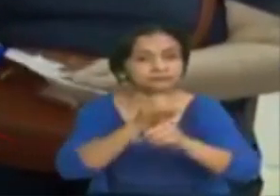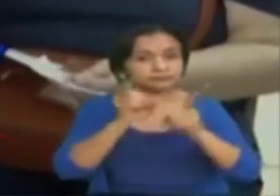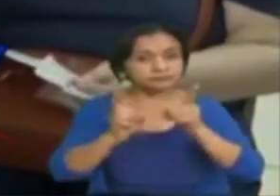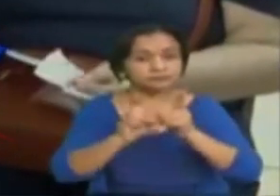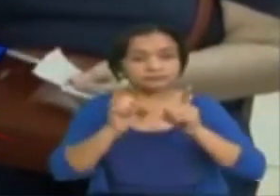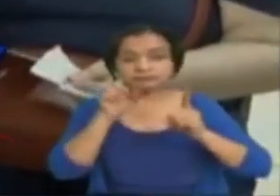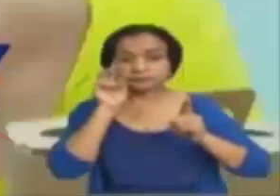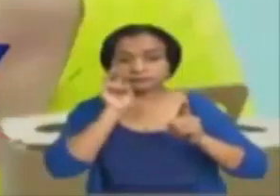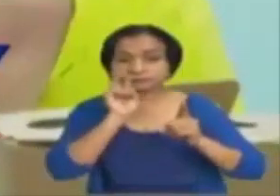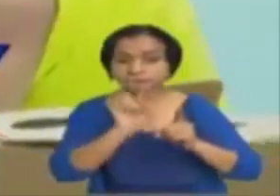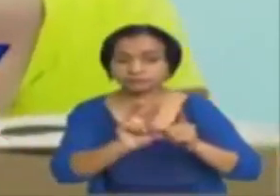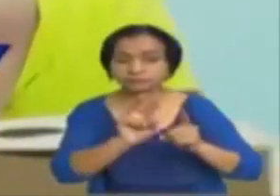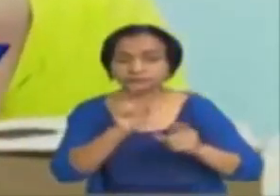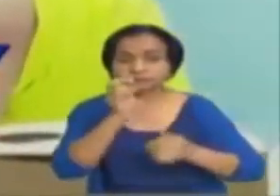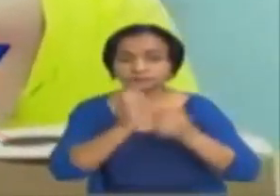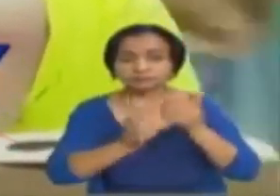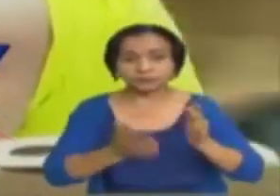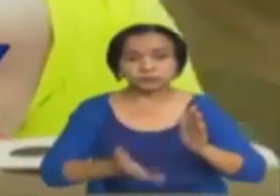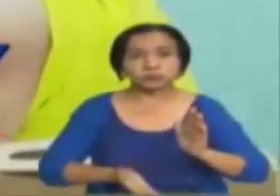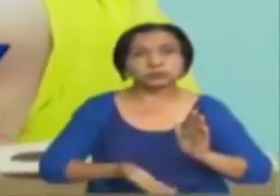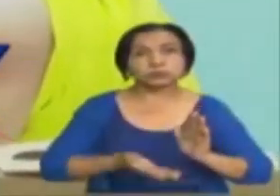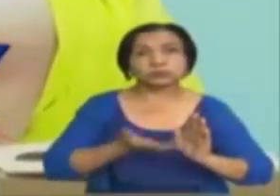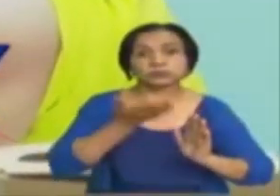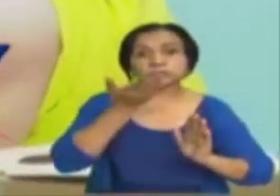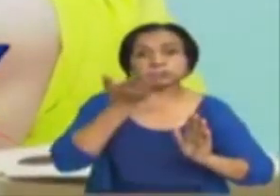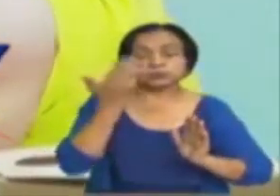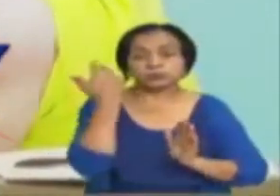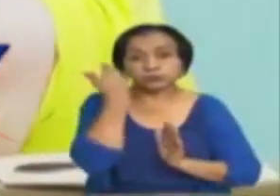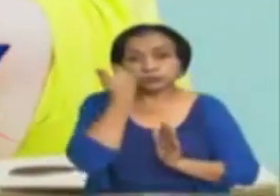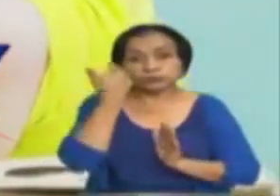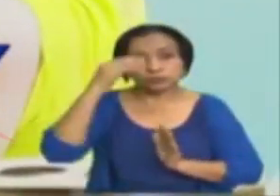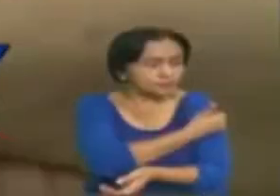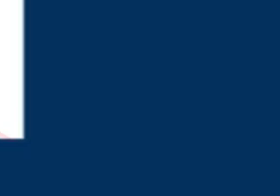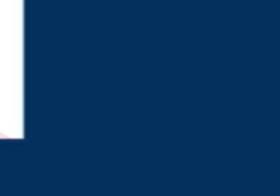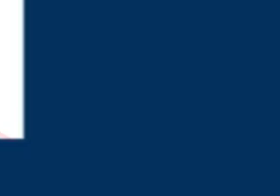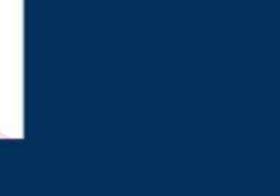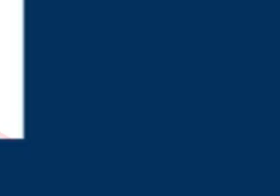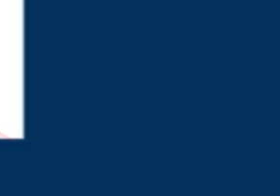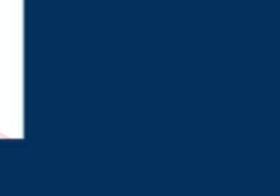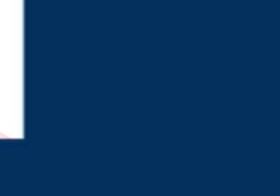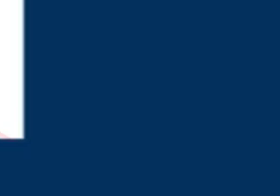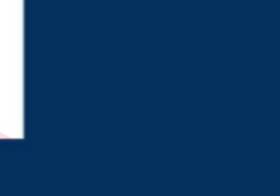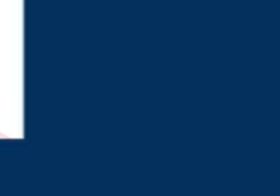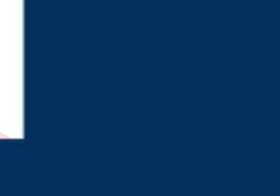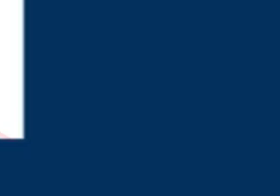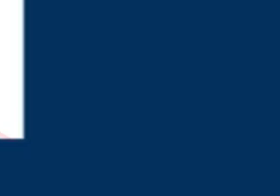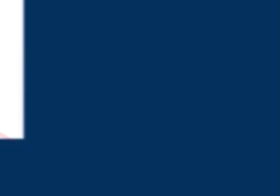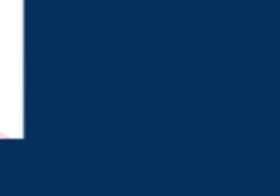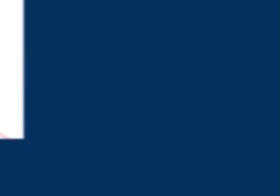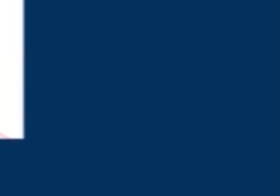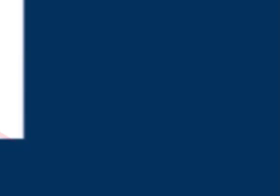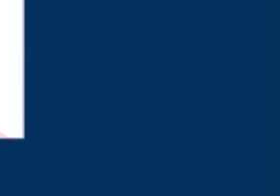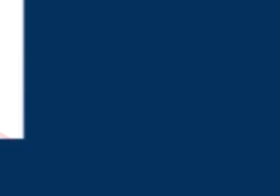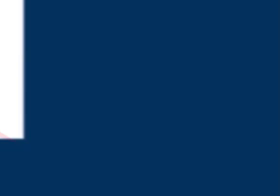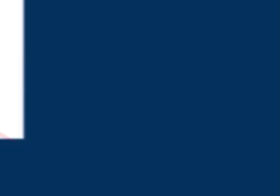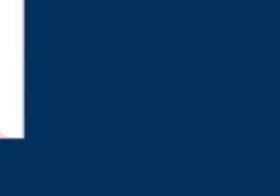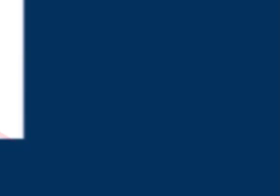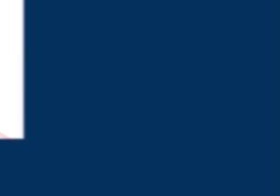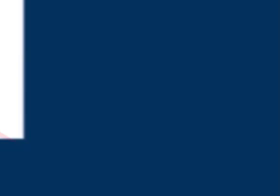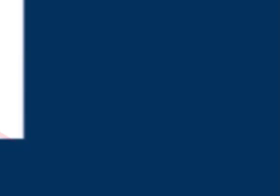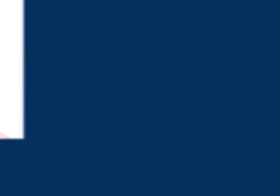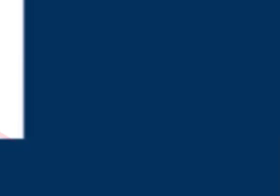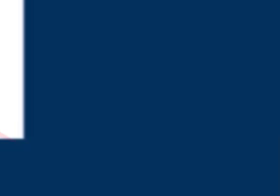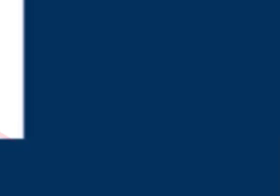casa materna, de 8 a 4. Primera dosis todo. En el centro de salud, en Achuapa, de 8 a